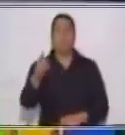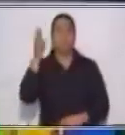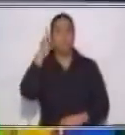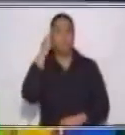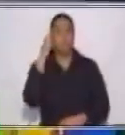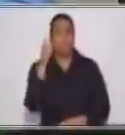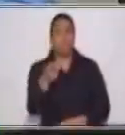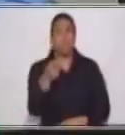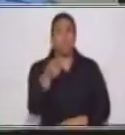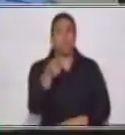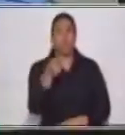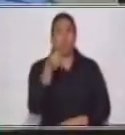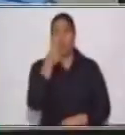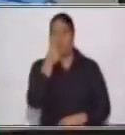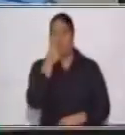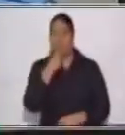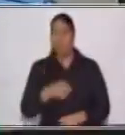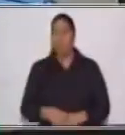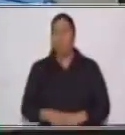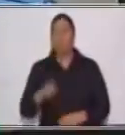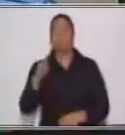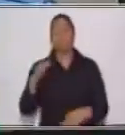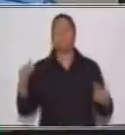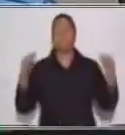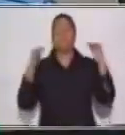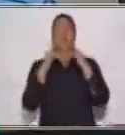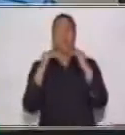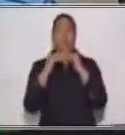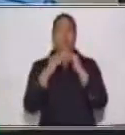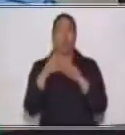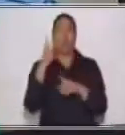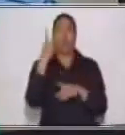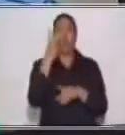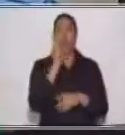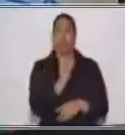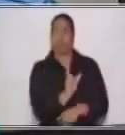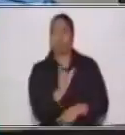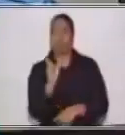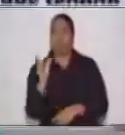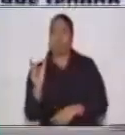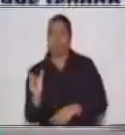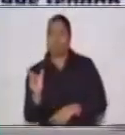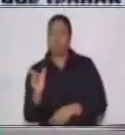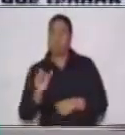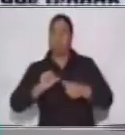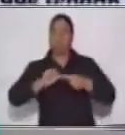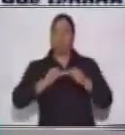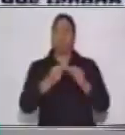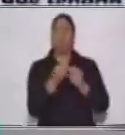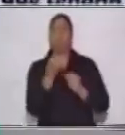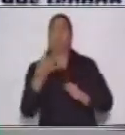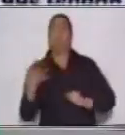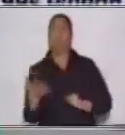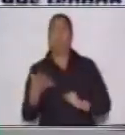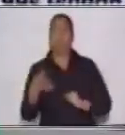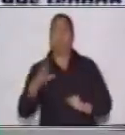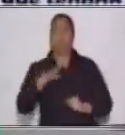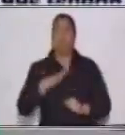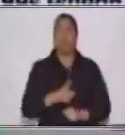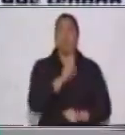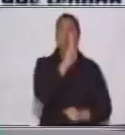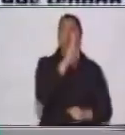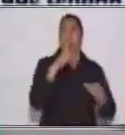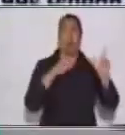¿Recuerdas que la igualdad de dos expresiones algebraicas que incluyen una o más variables se